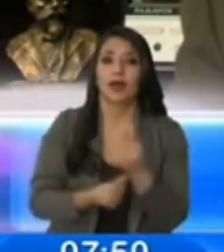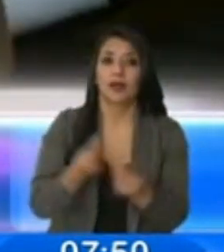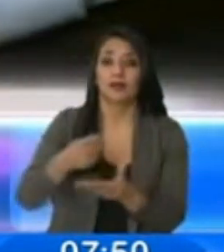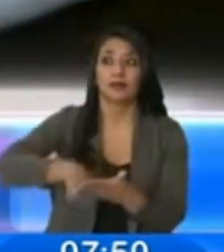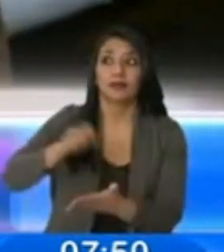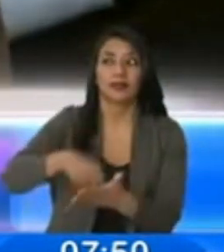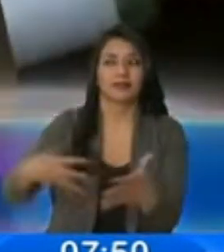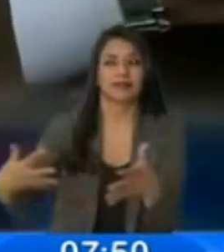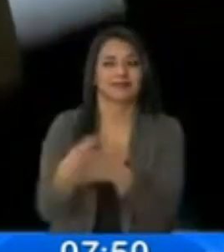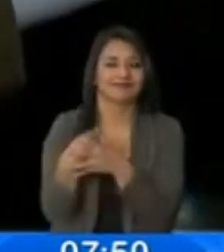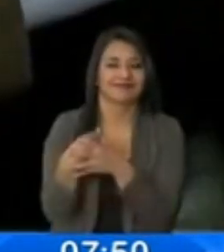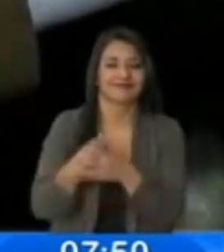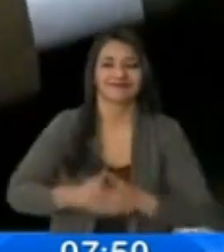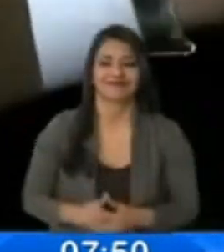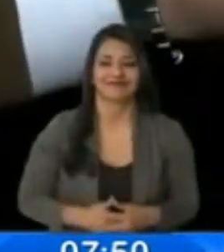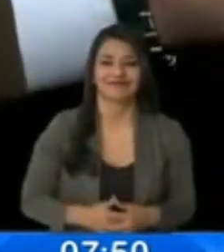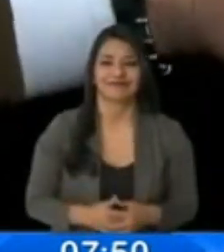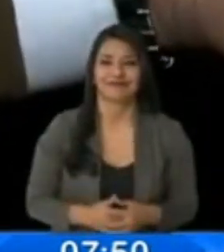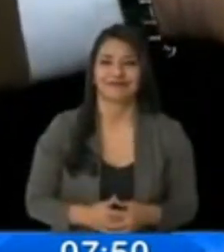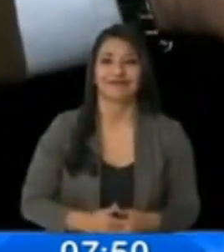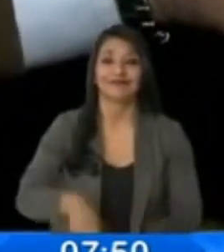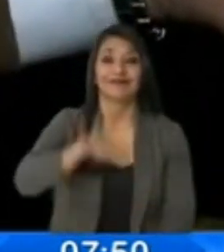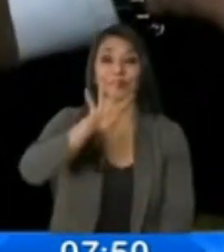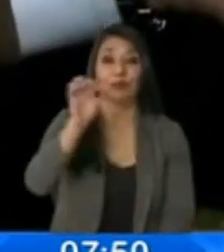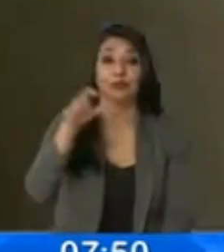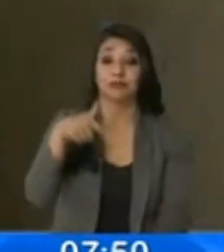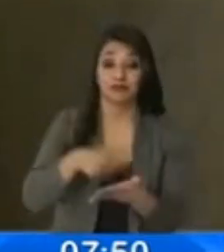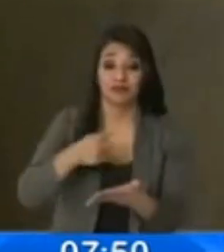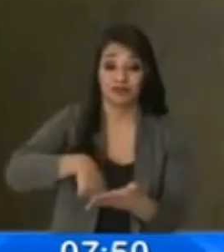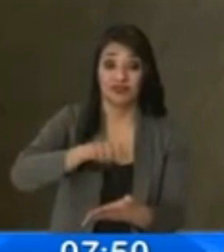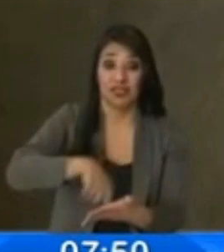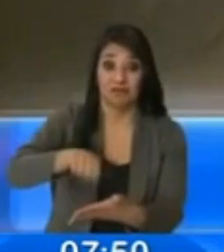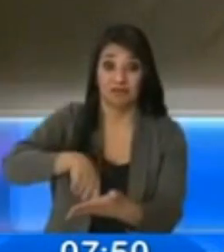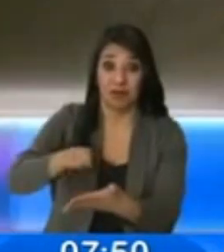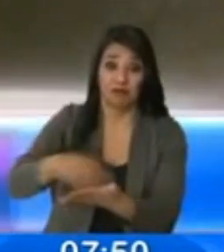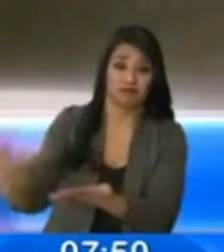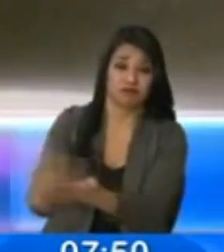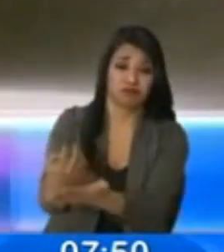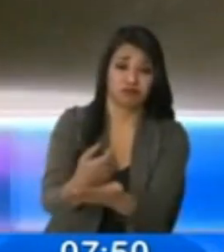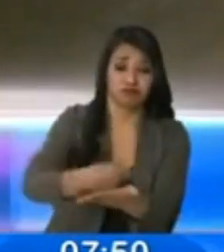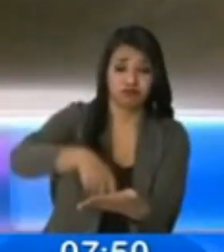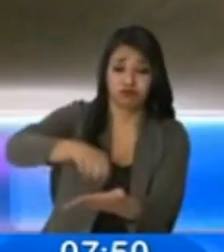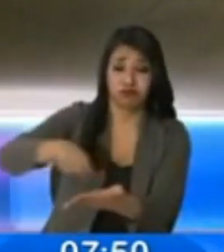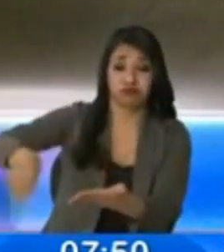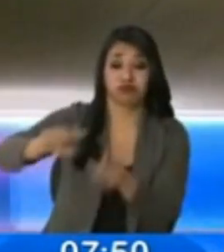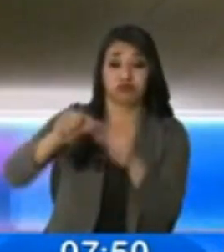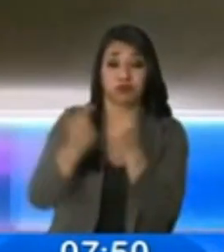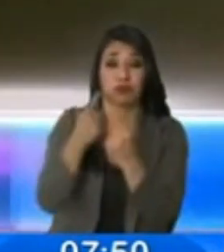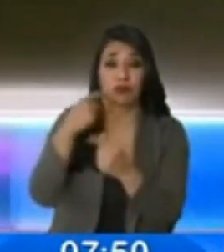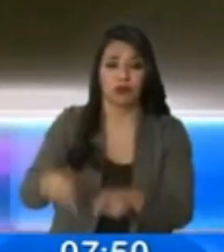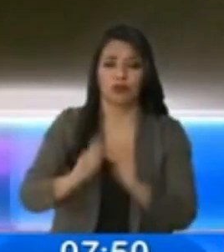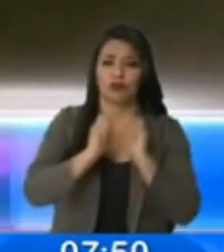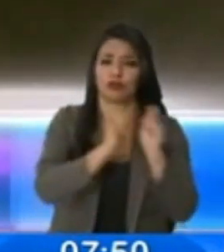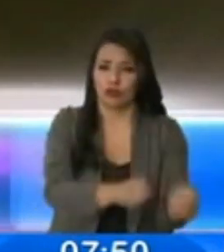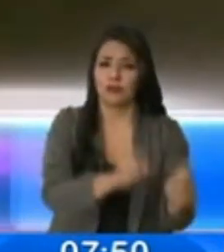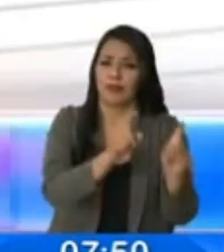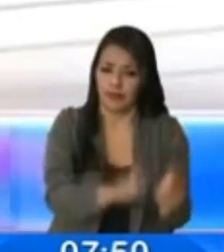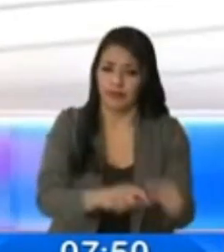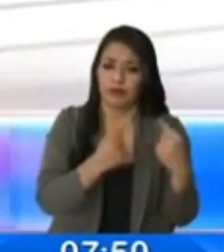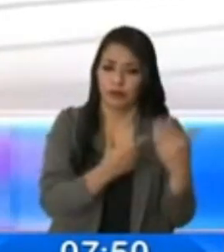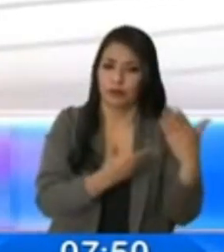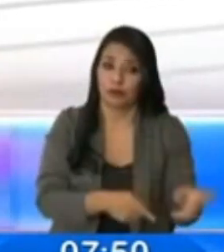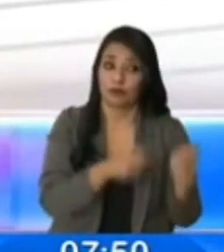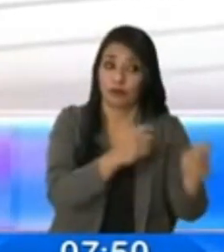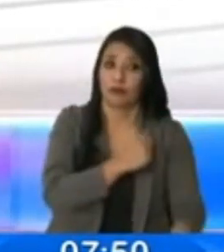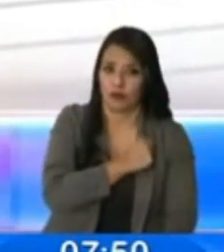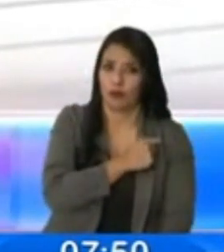las firmas. Es que aseguran que las más de 400.000 firmas que habrían recogido los correístas deben ser entregadas al movimiento Maná